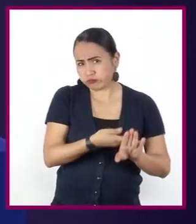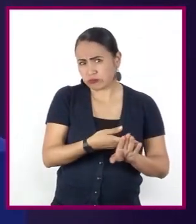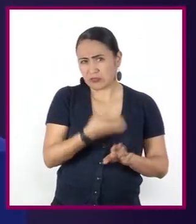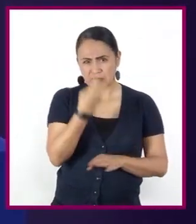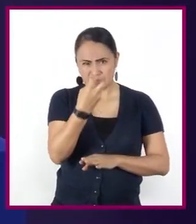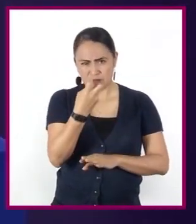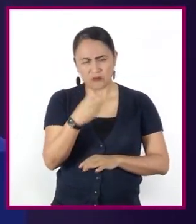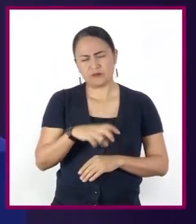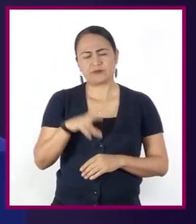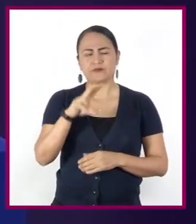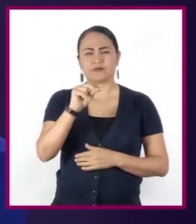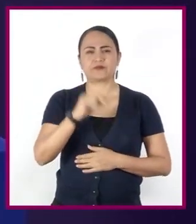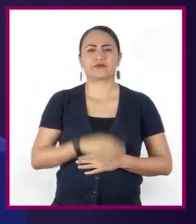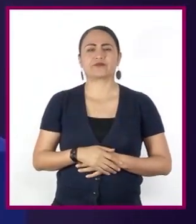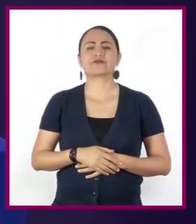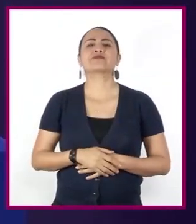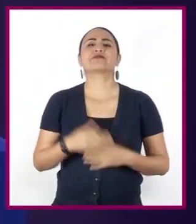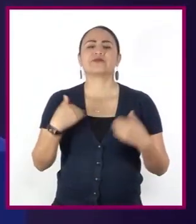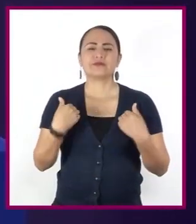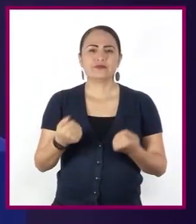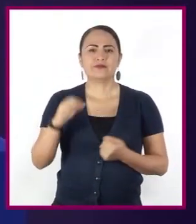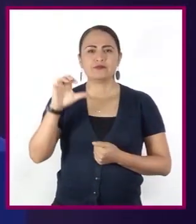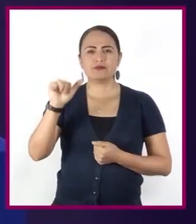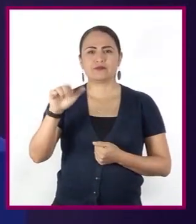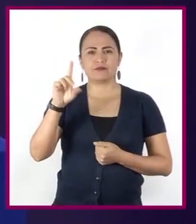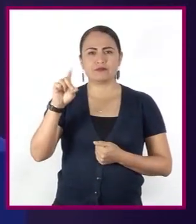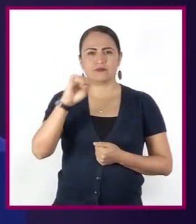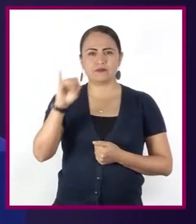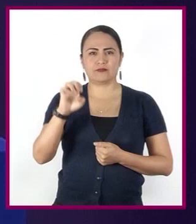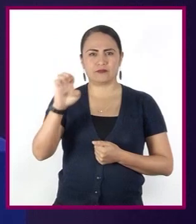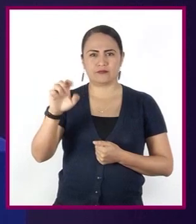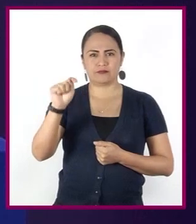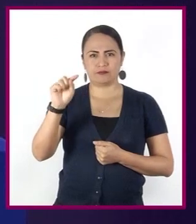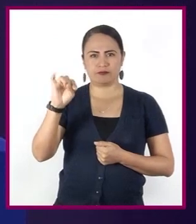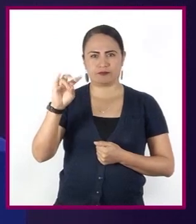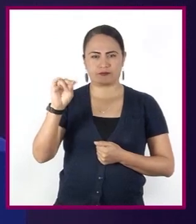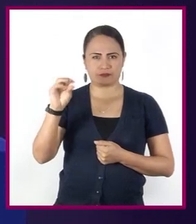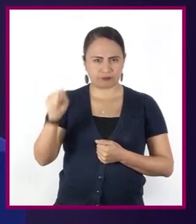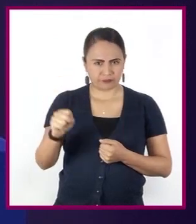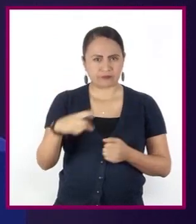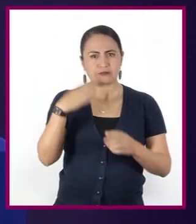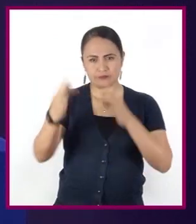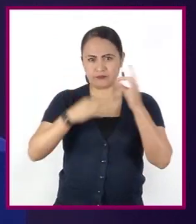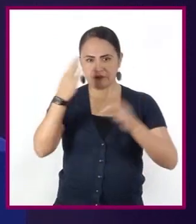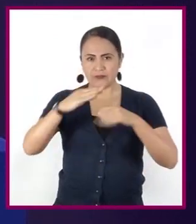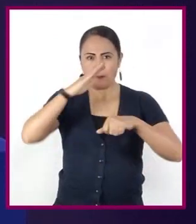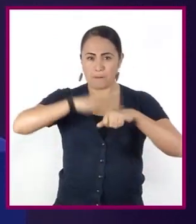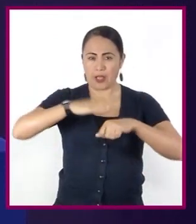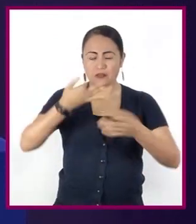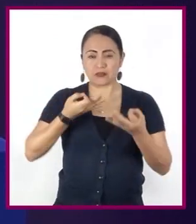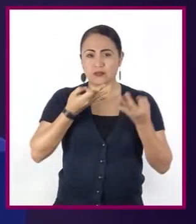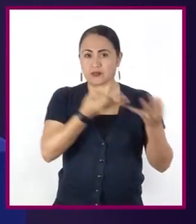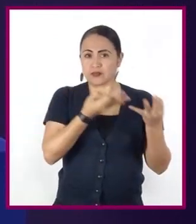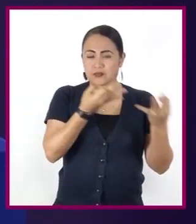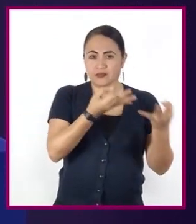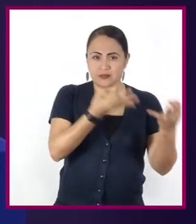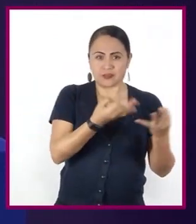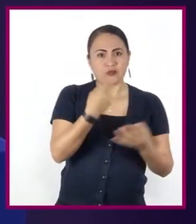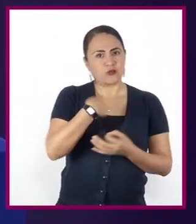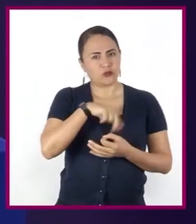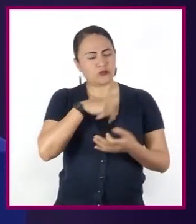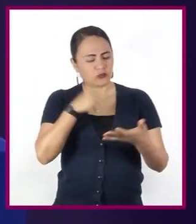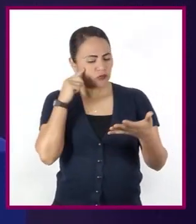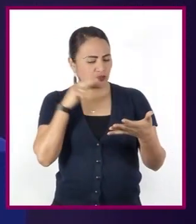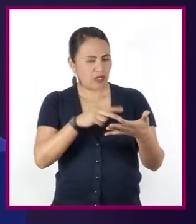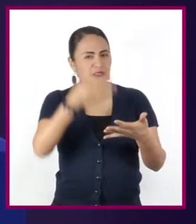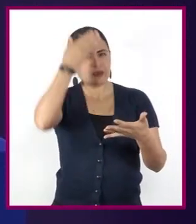Entiendo. Entonces, los adjetivos nos pueden ayudar a dar más realce a la noticia para que sepamos